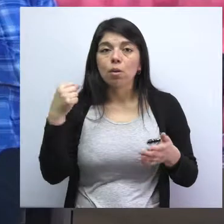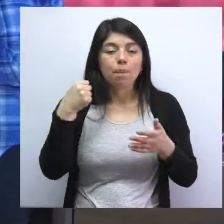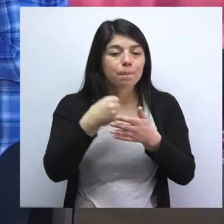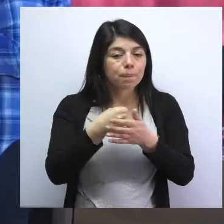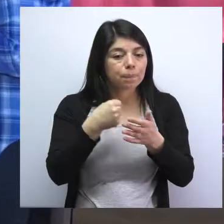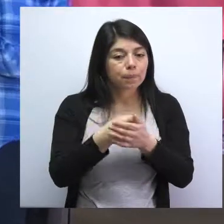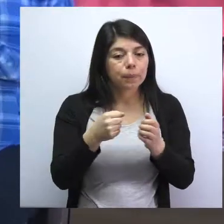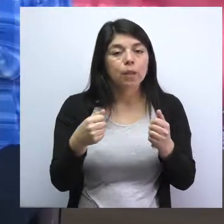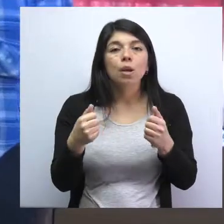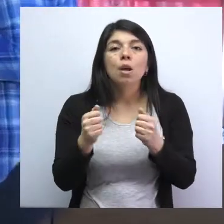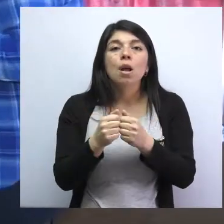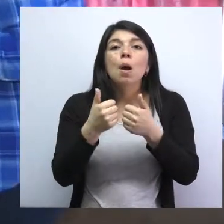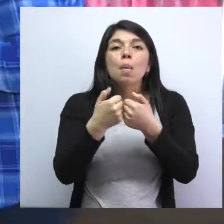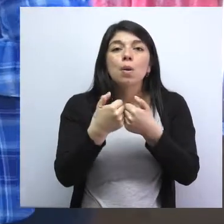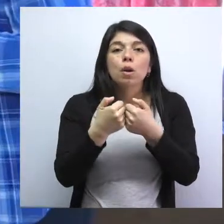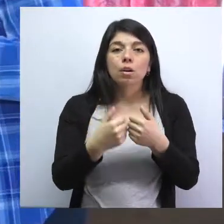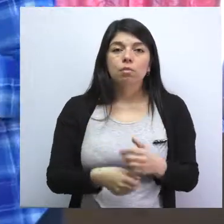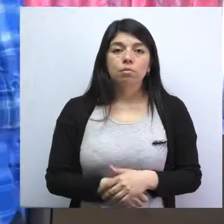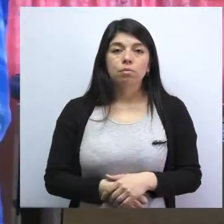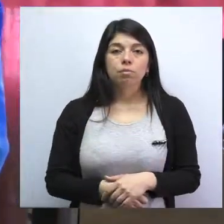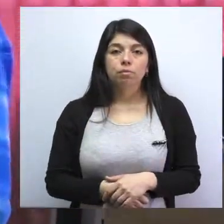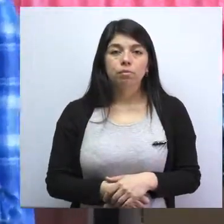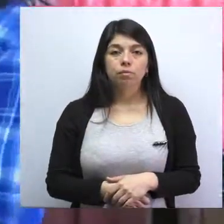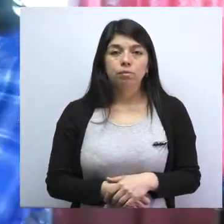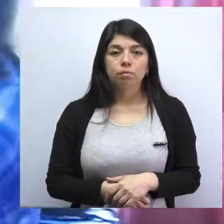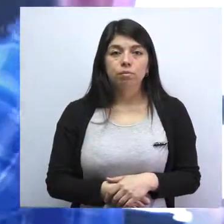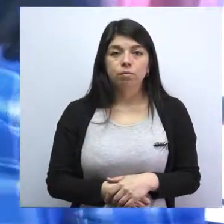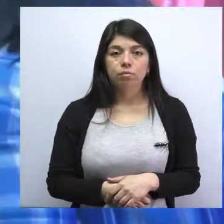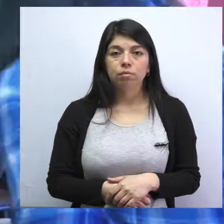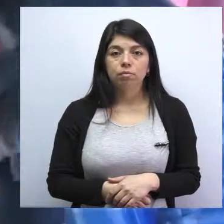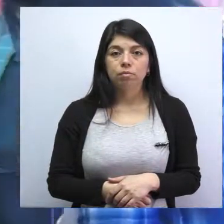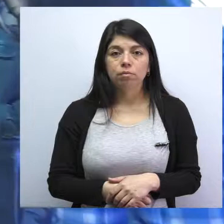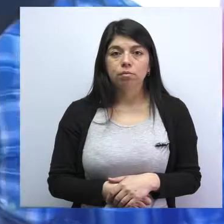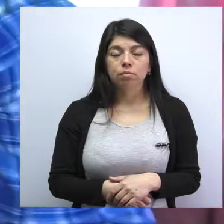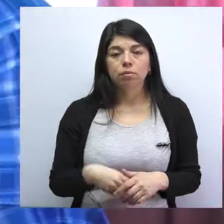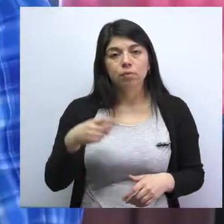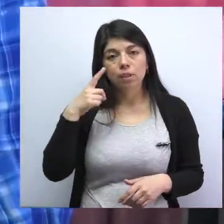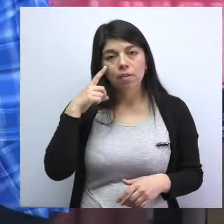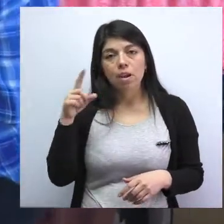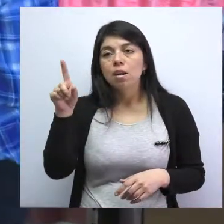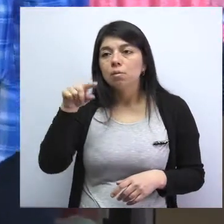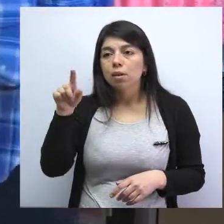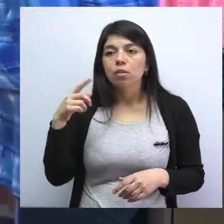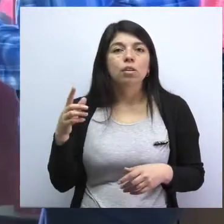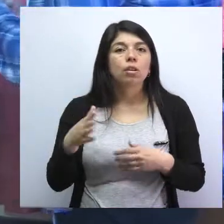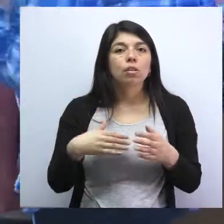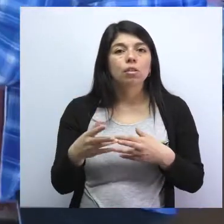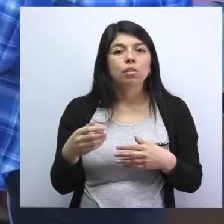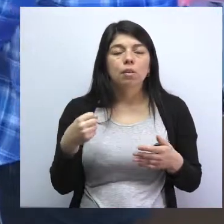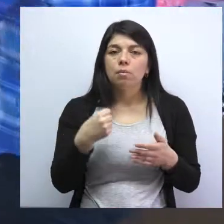pololeo. No te voy a cargar más el celular, ¿sabés qué? Pero eso ya es así, no me... No, no, nada que eso ya es así, ya corre. Está aquí más, te voy a comprar más, ¿viste?